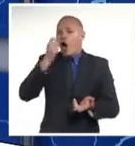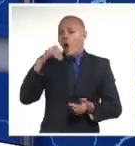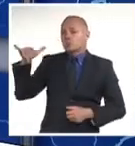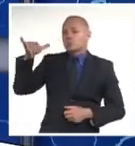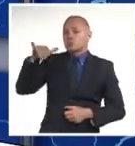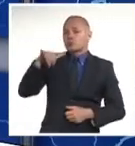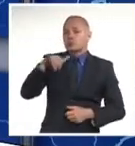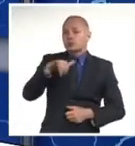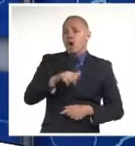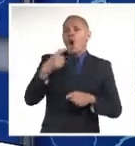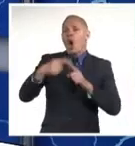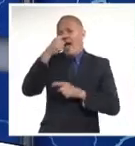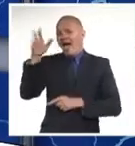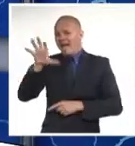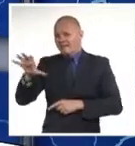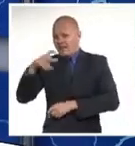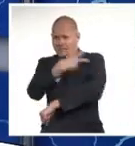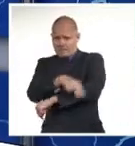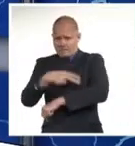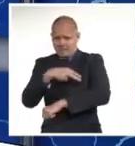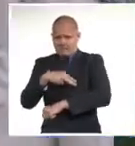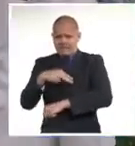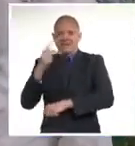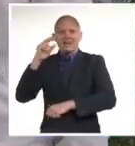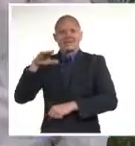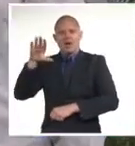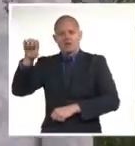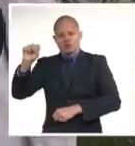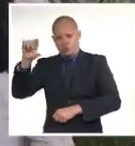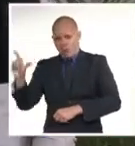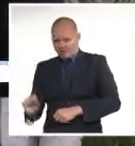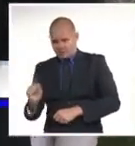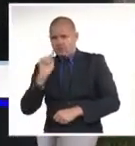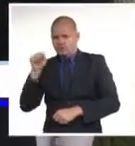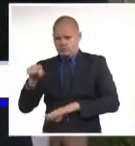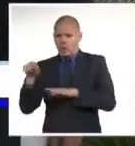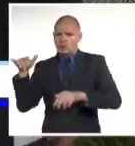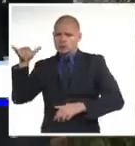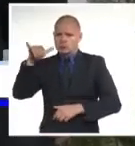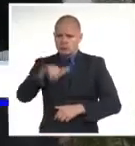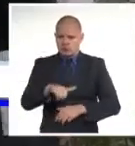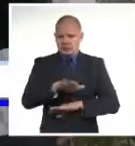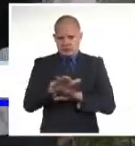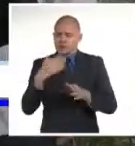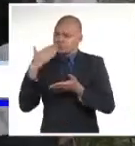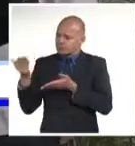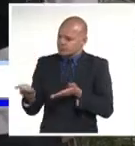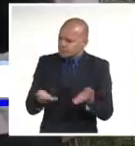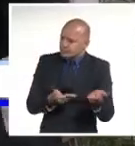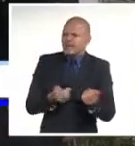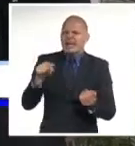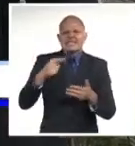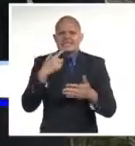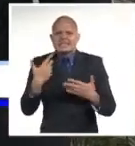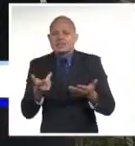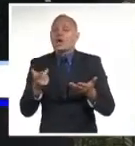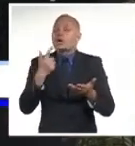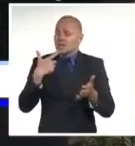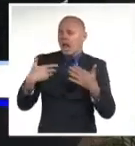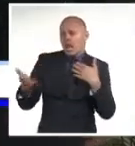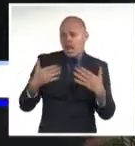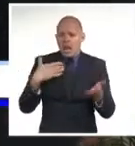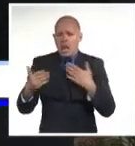honorable señor Elvin Box, quien realiza una visita oficial a Cuba. Durante el encuentro, ambas partes corroboraron la voluntad de fortalecer